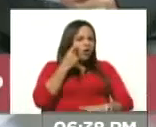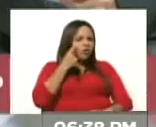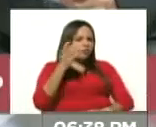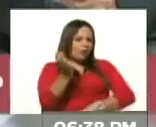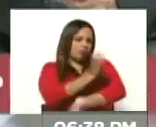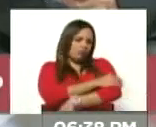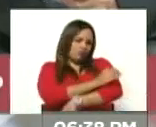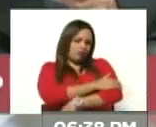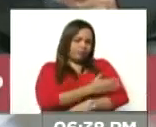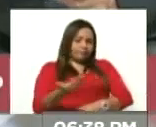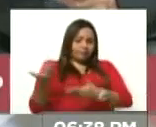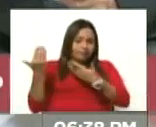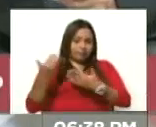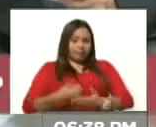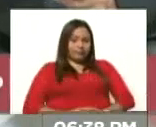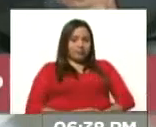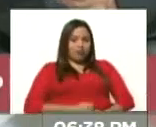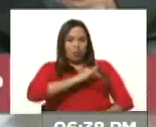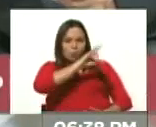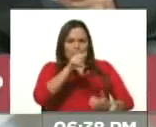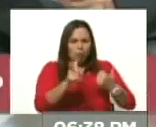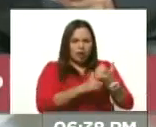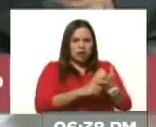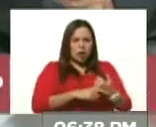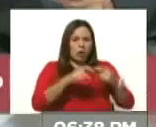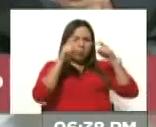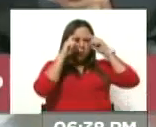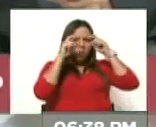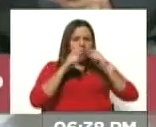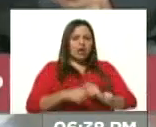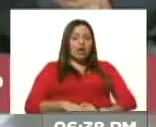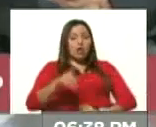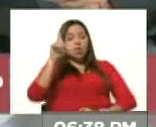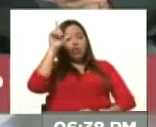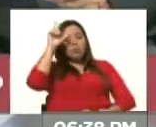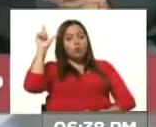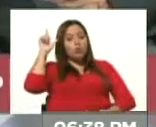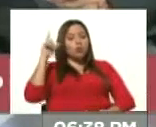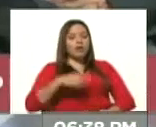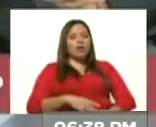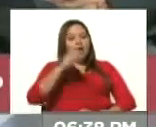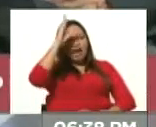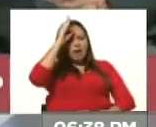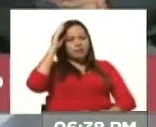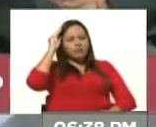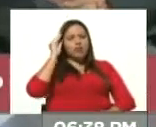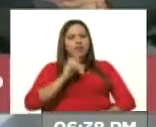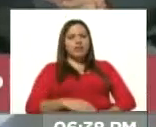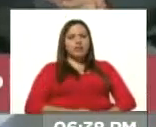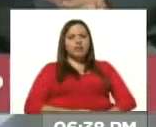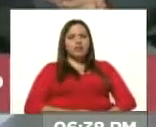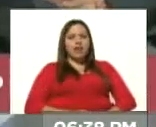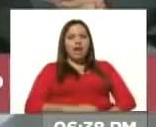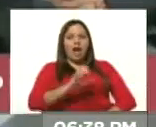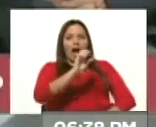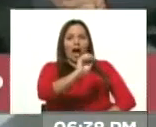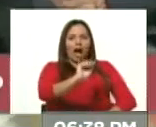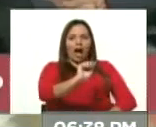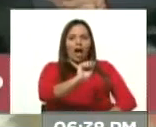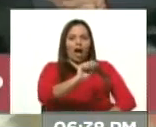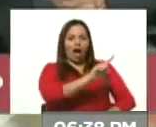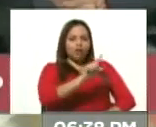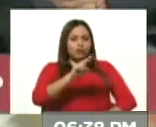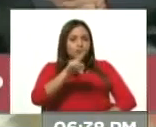oposición juan guaidó julio borges leopoldo lópez henrique capriles henry ramos allí aparecen como los